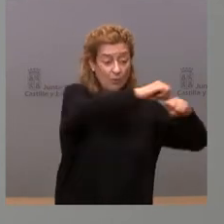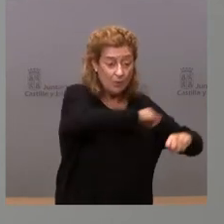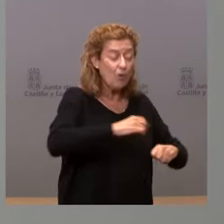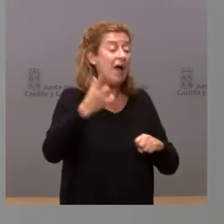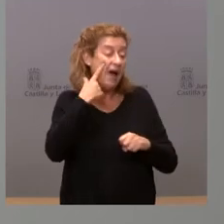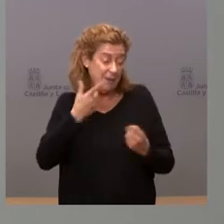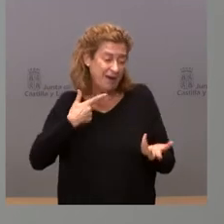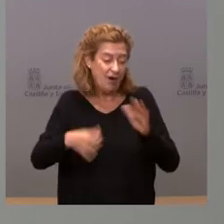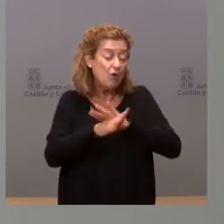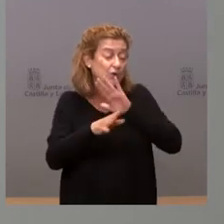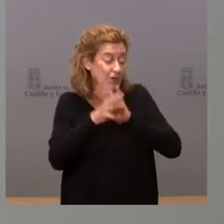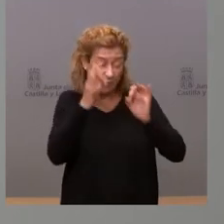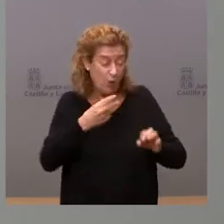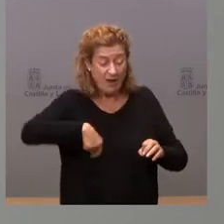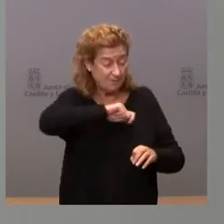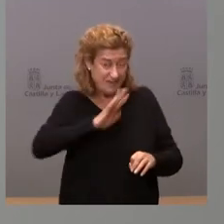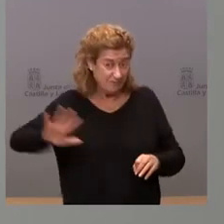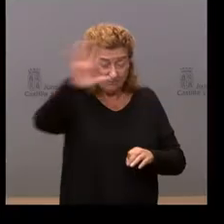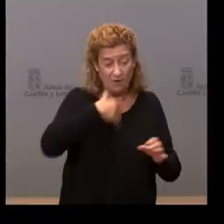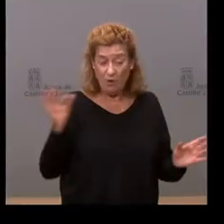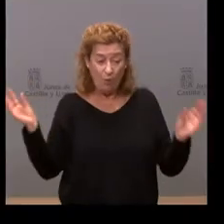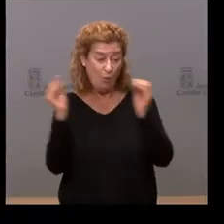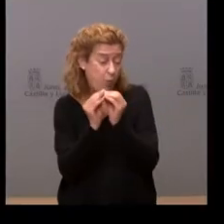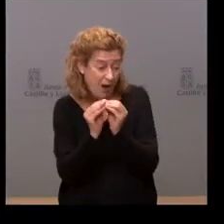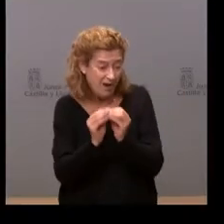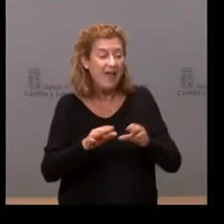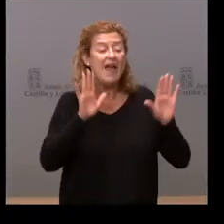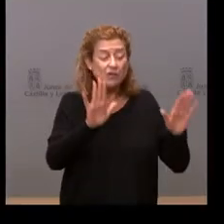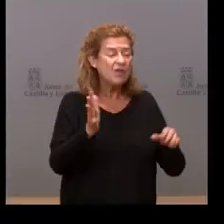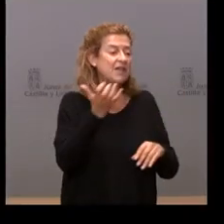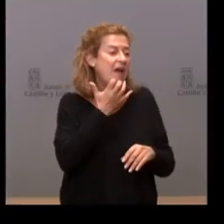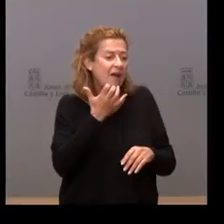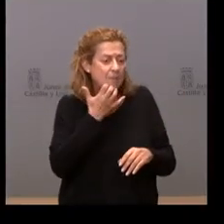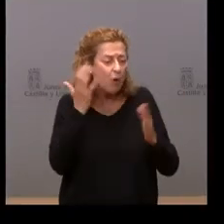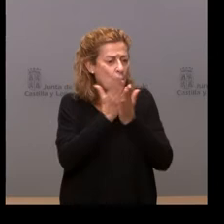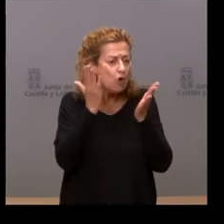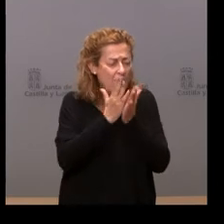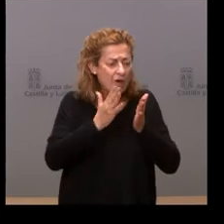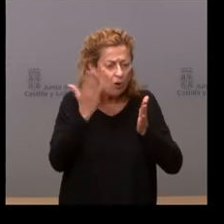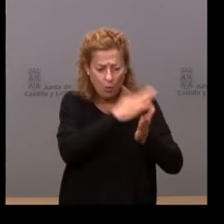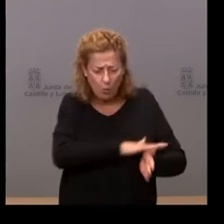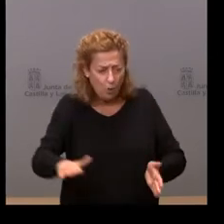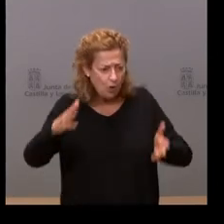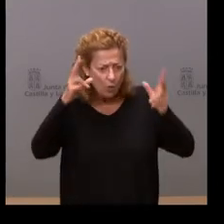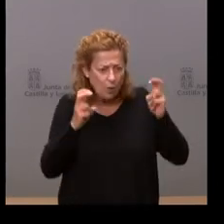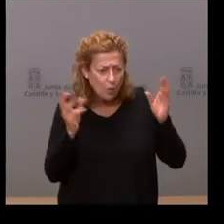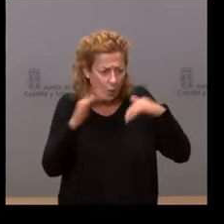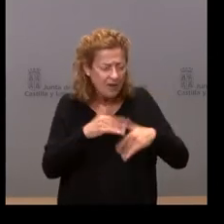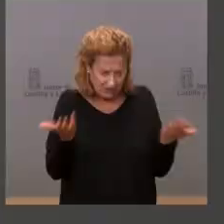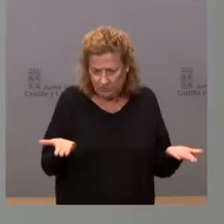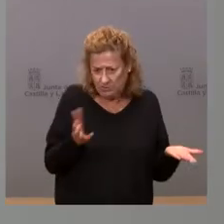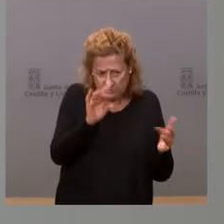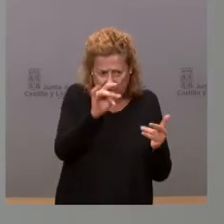lo mismo que en el resto de la población general entonces no habría cuarentenas en las condiciones